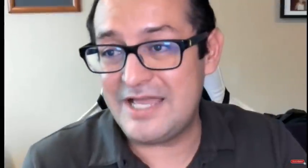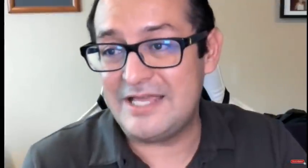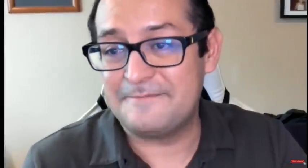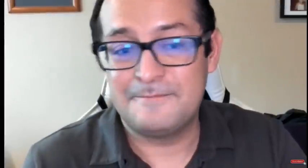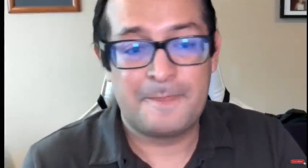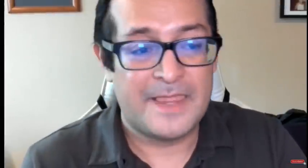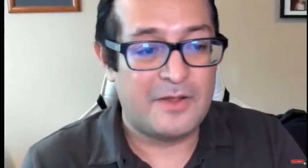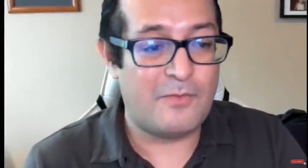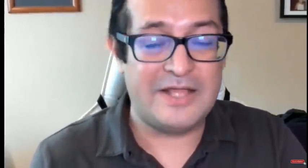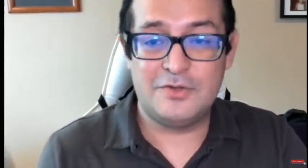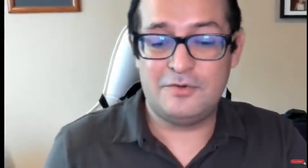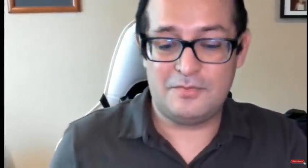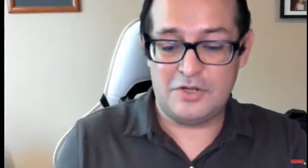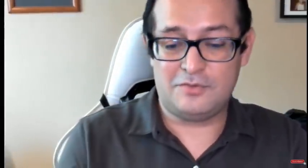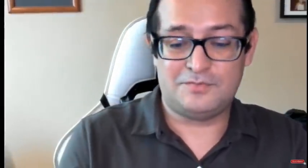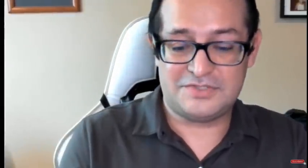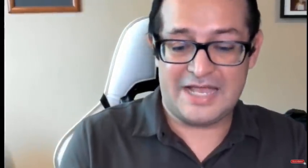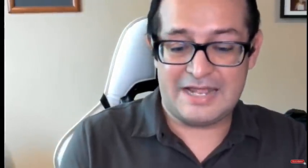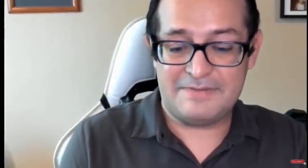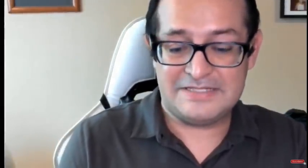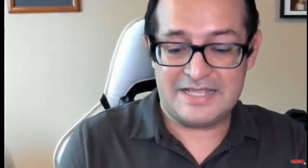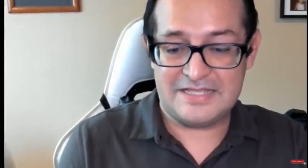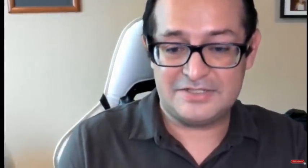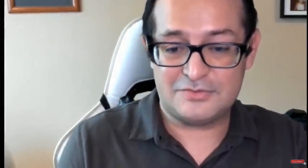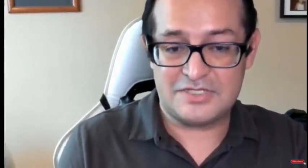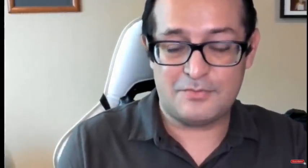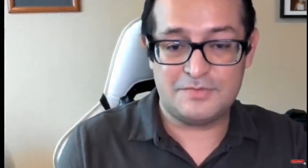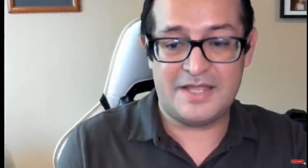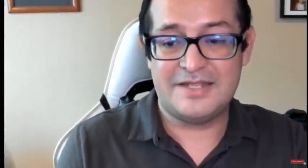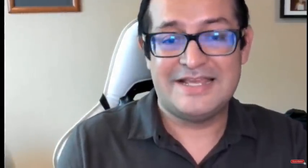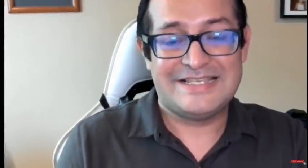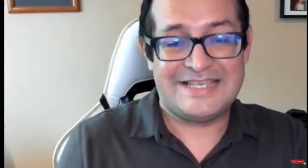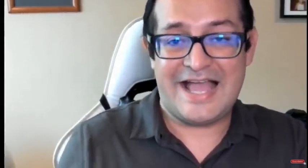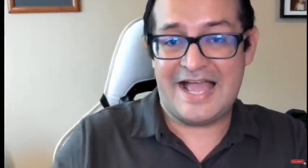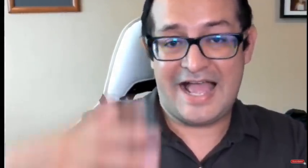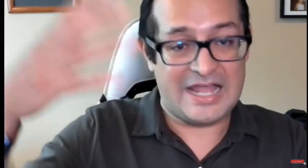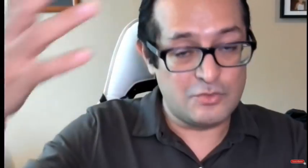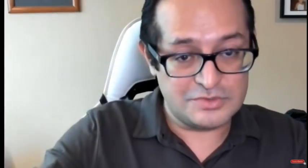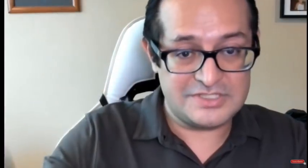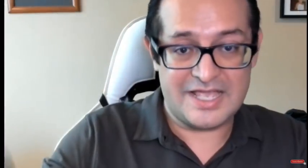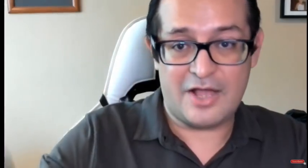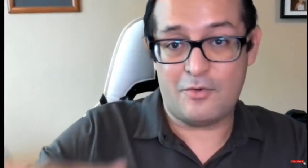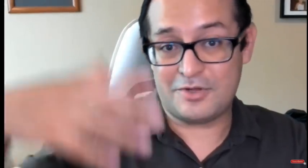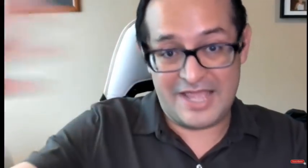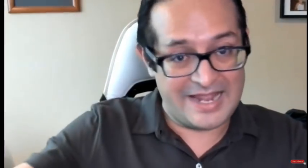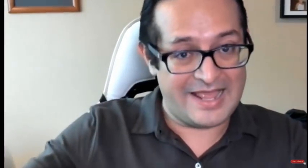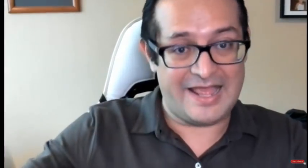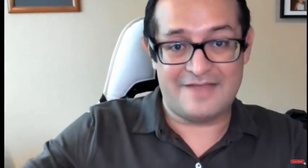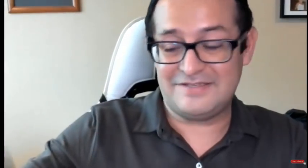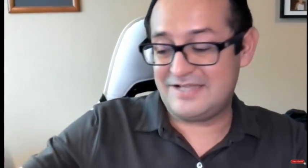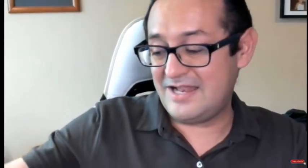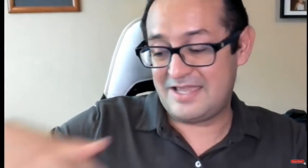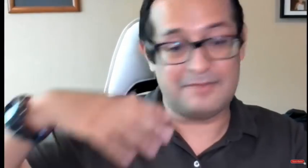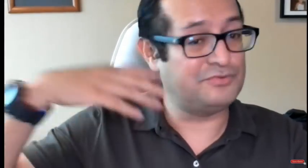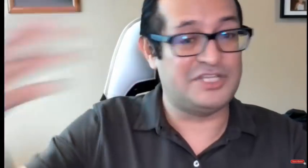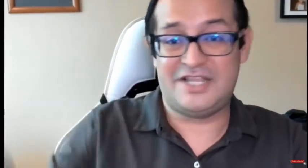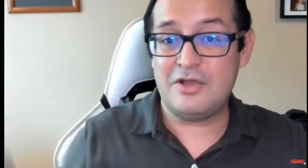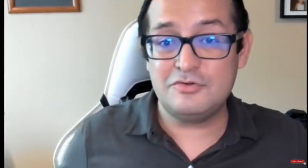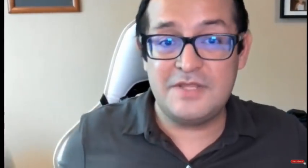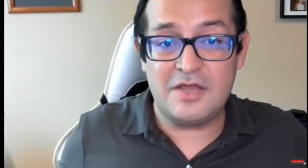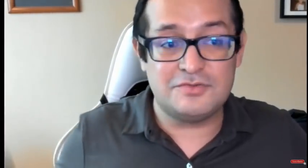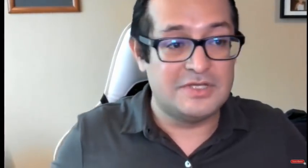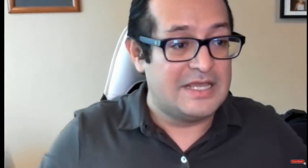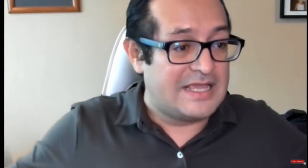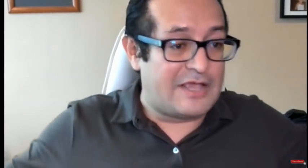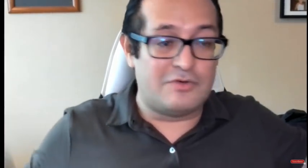sucede cuando bueno pues ya que el presidente si escuchamos bien ya anuncia ordena a fiscal que pues entregue